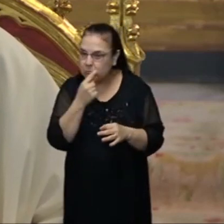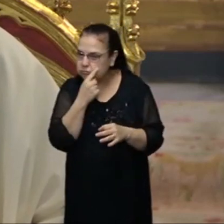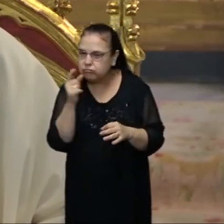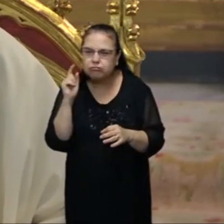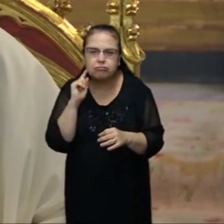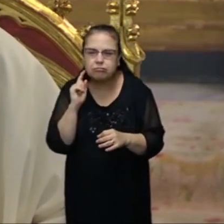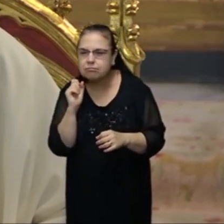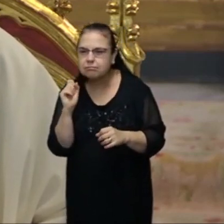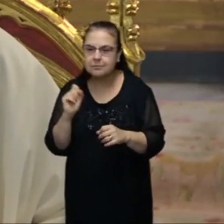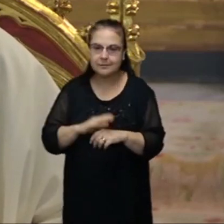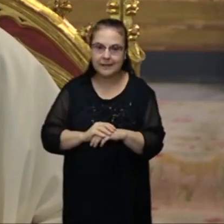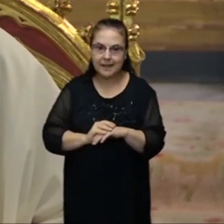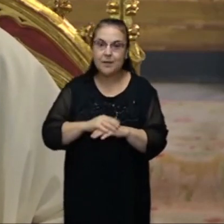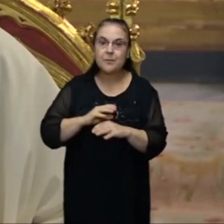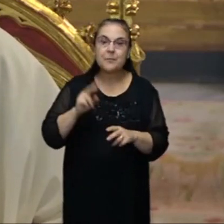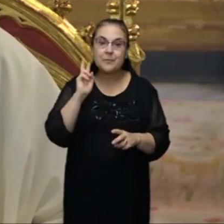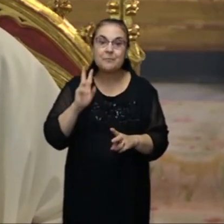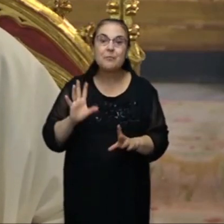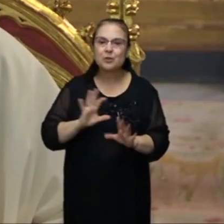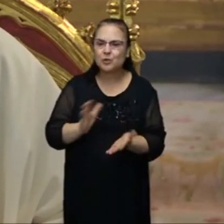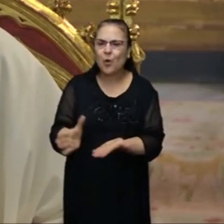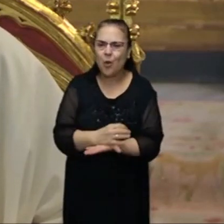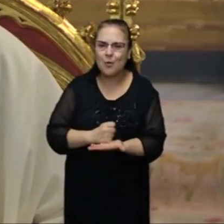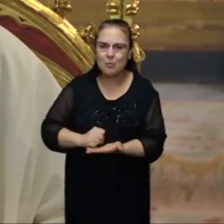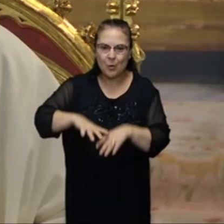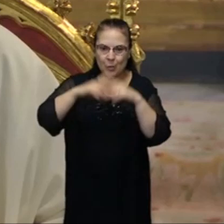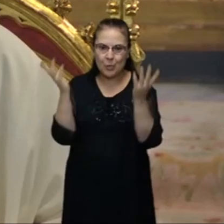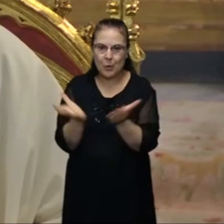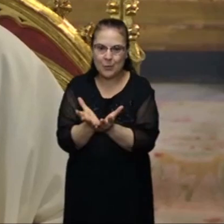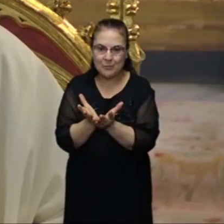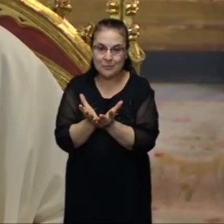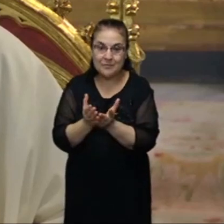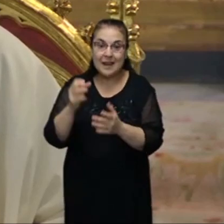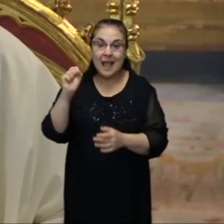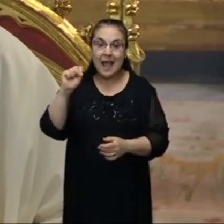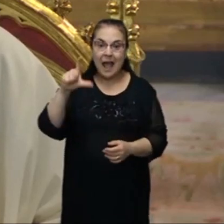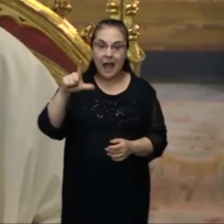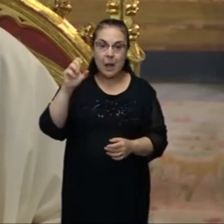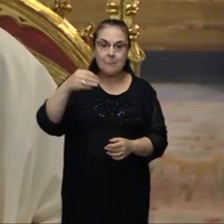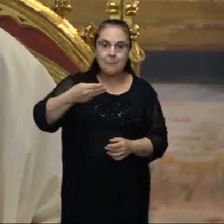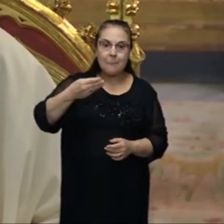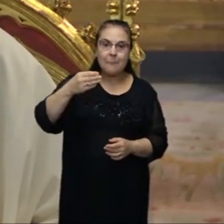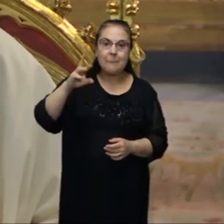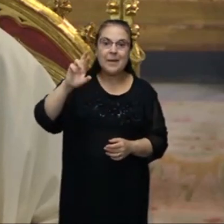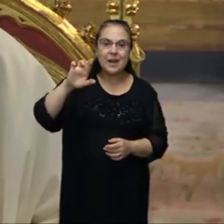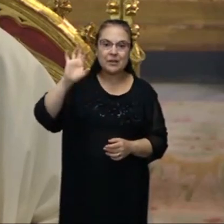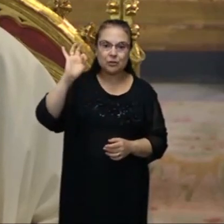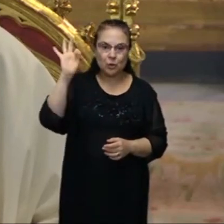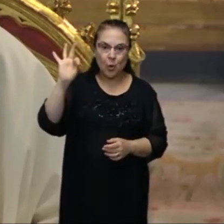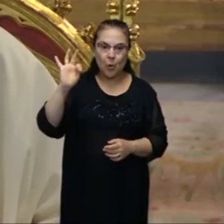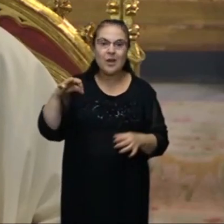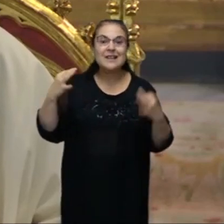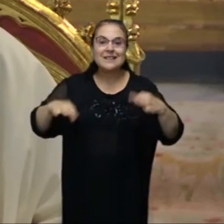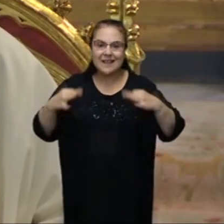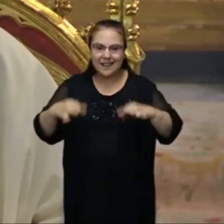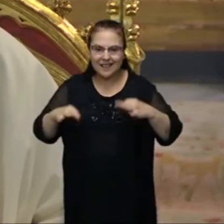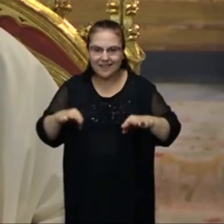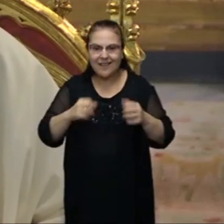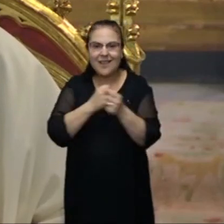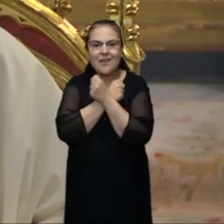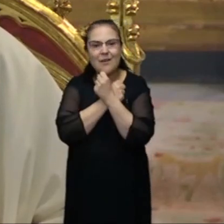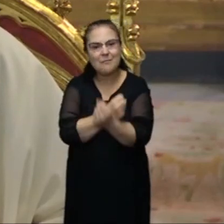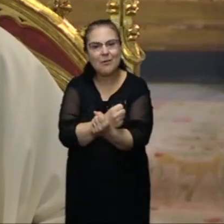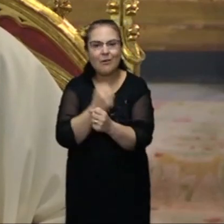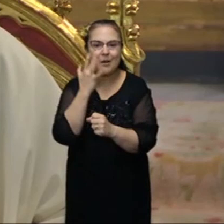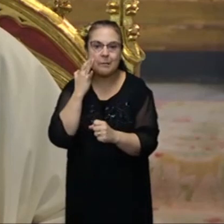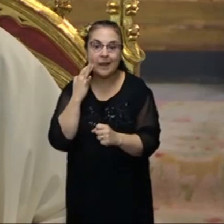en él, sus mugidos se oirán por todo el mundo. Alberto Magno, con su sencillez y su amor a la Virgen, fue también